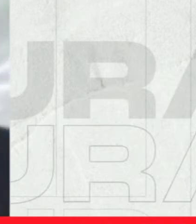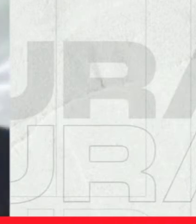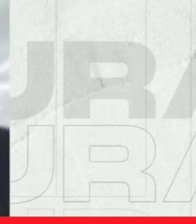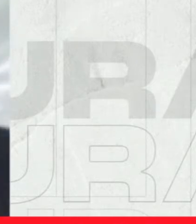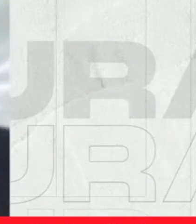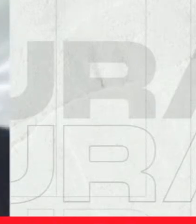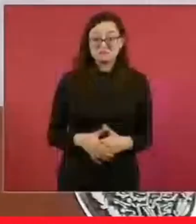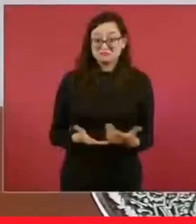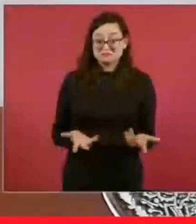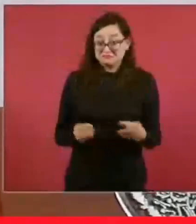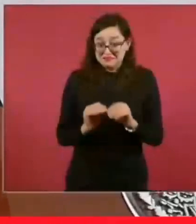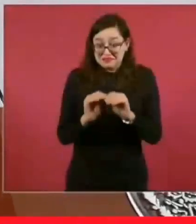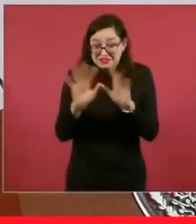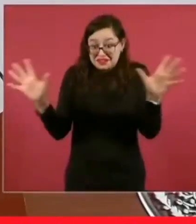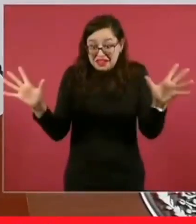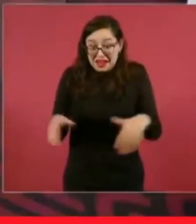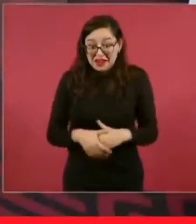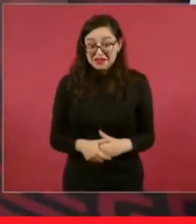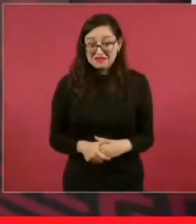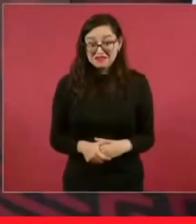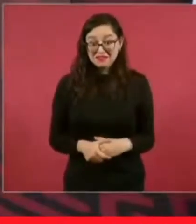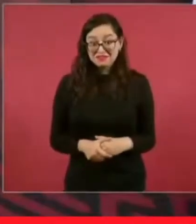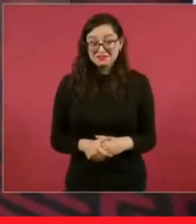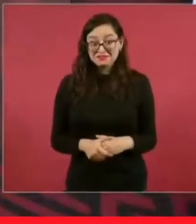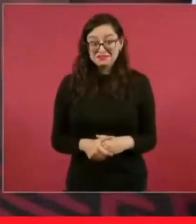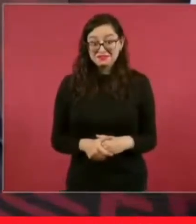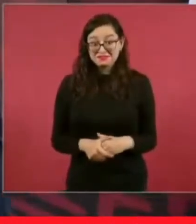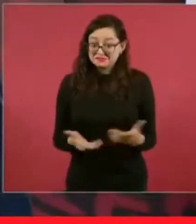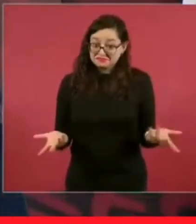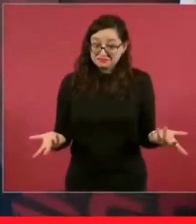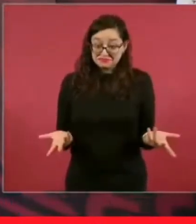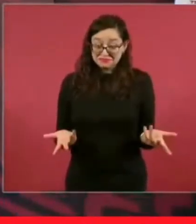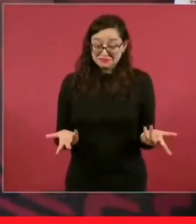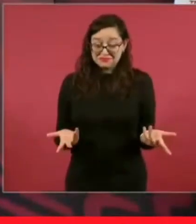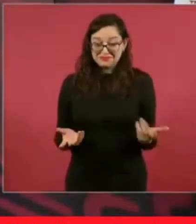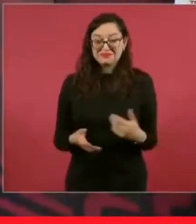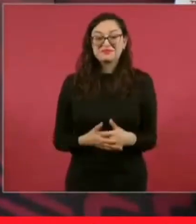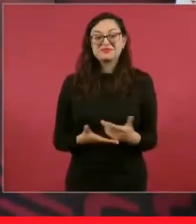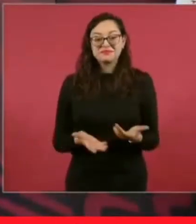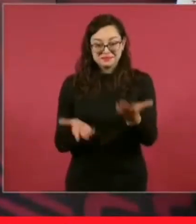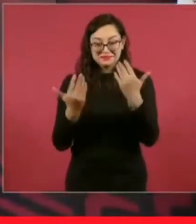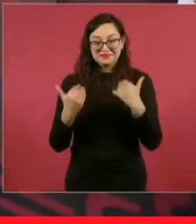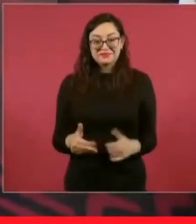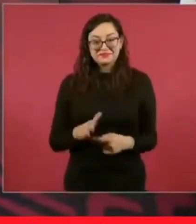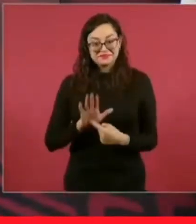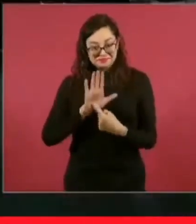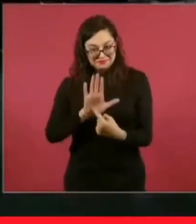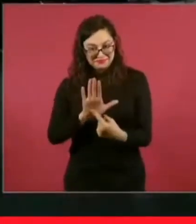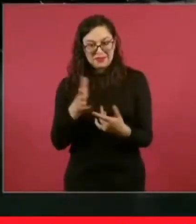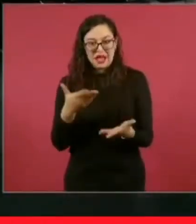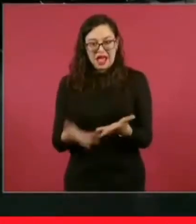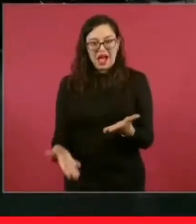¿Está? Más claro, pero bueno, vamos a la actualidad.